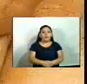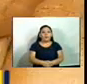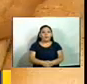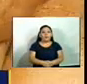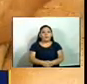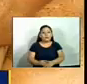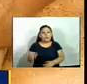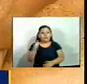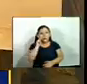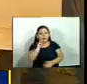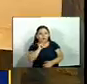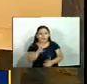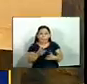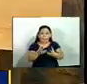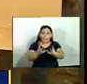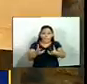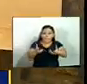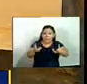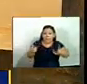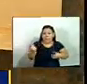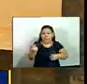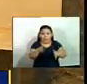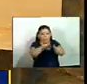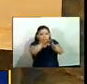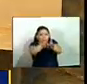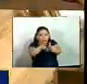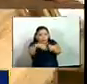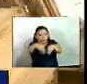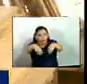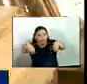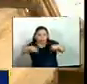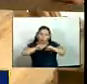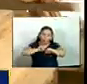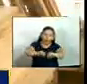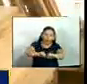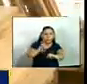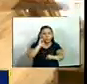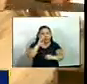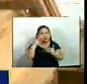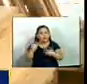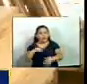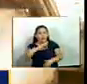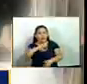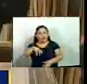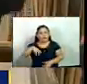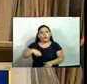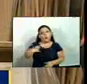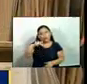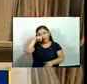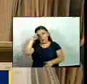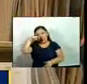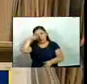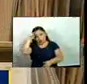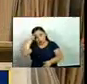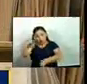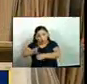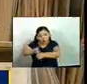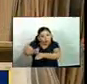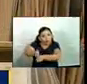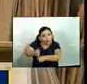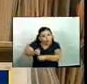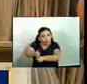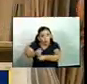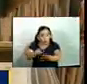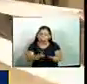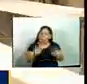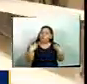Ante la creciente demanda de ataúdes desde que inició la emergencia por el coronavirus, propietarios de talleres funerarios del país aseguran que